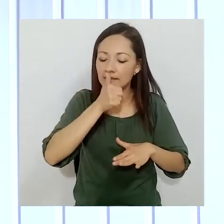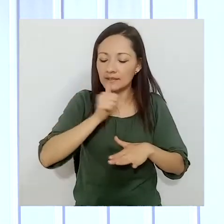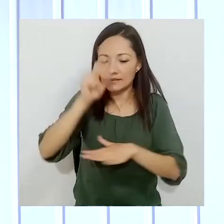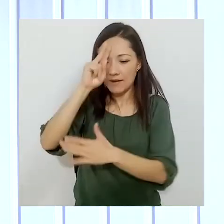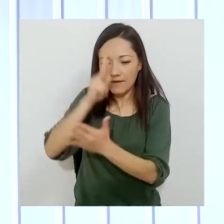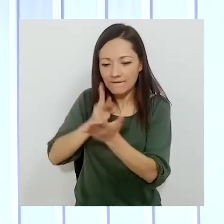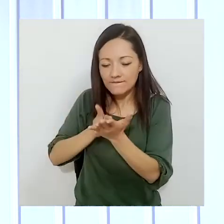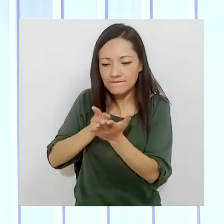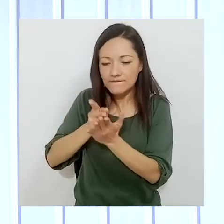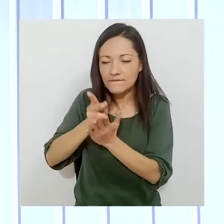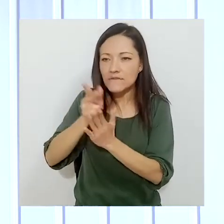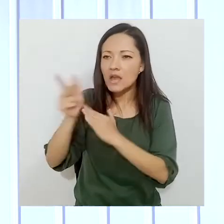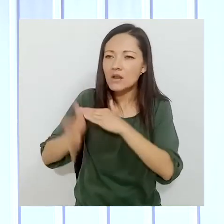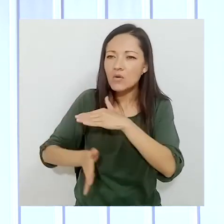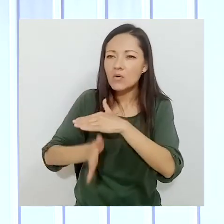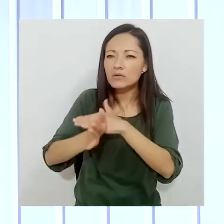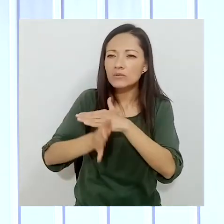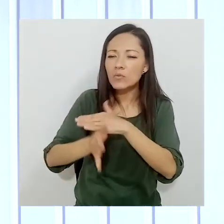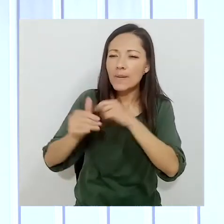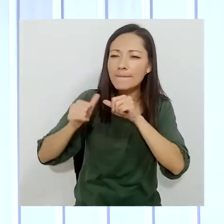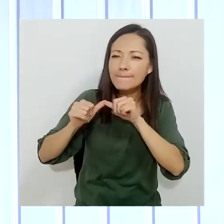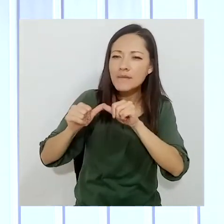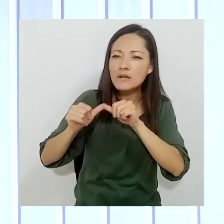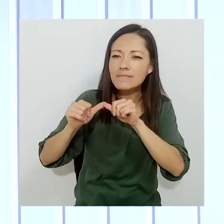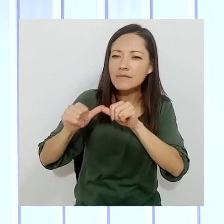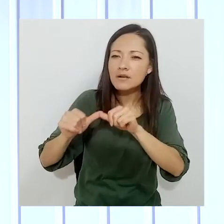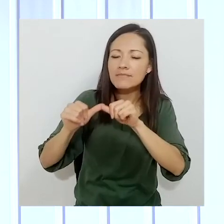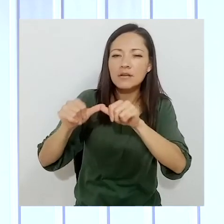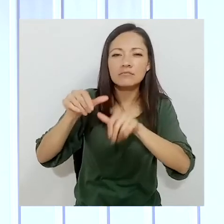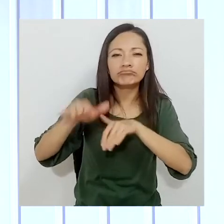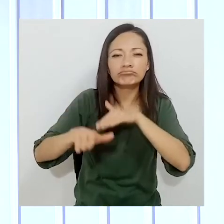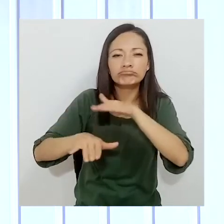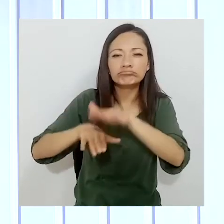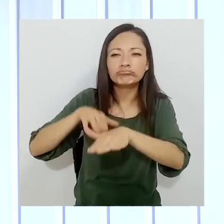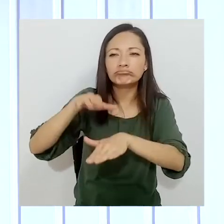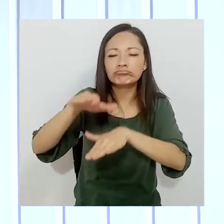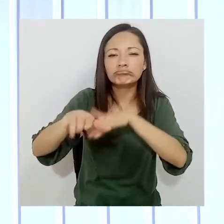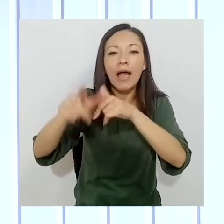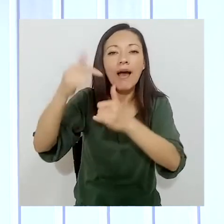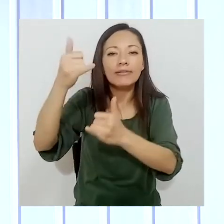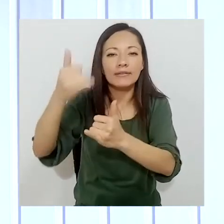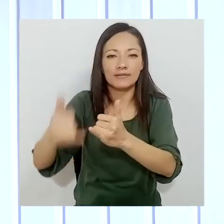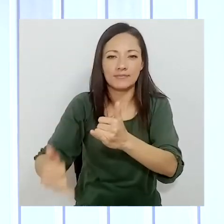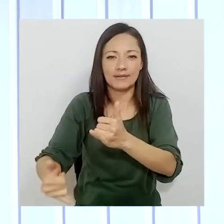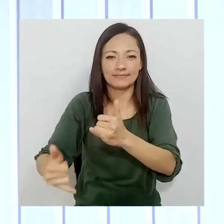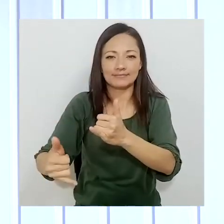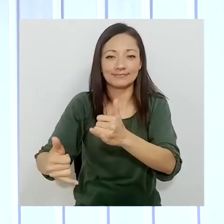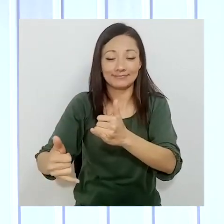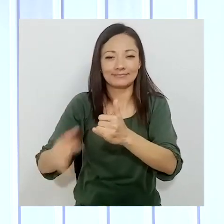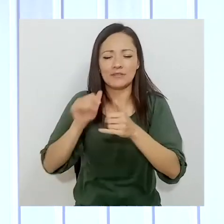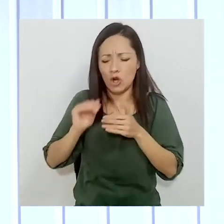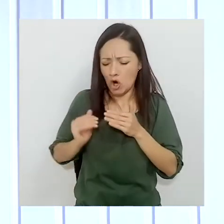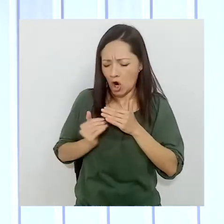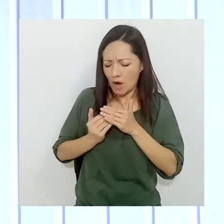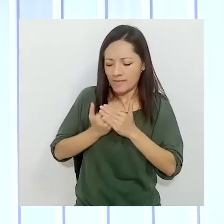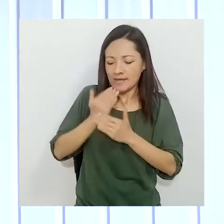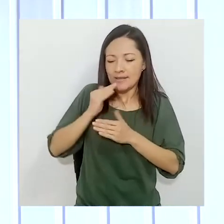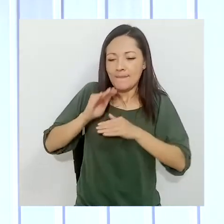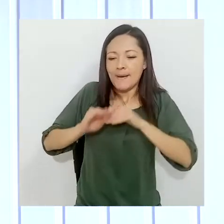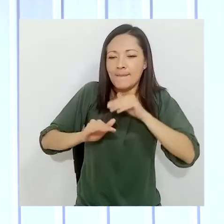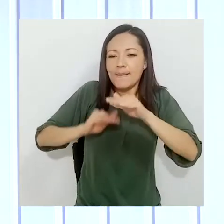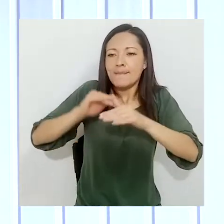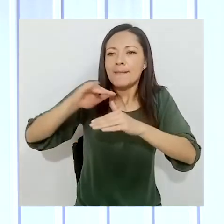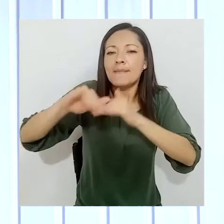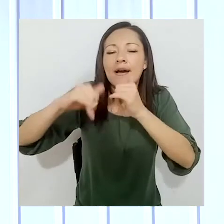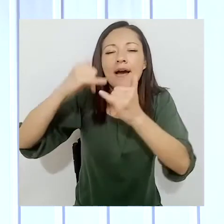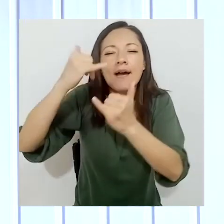la contundencia. No son los que comienzan, son los que acaban. Son los que perseveran hasta el